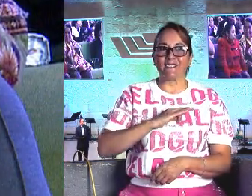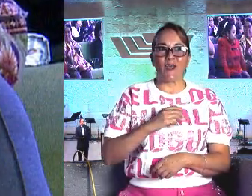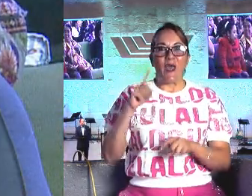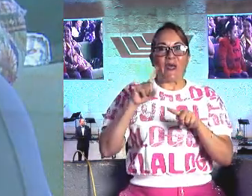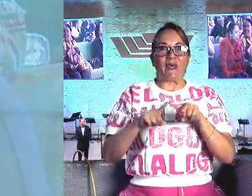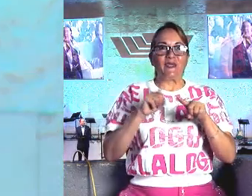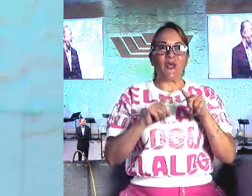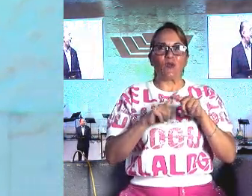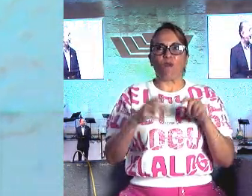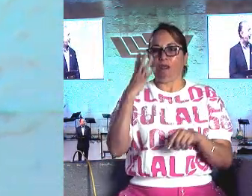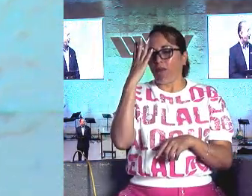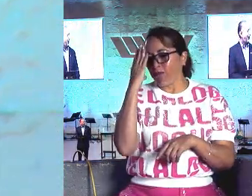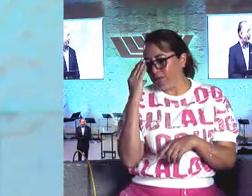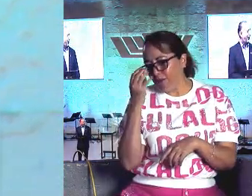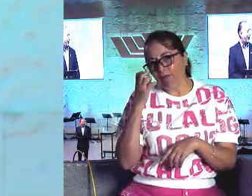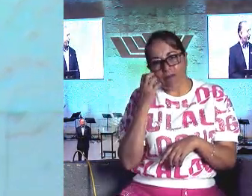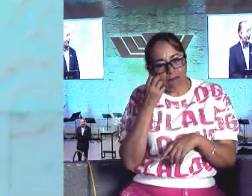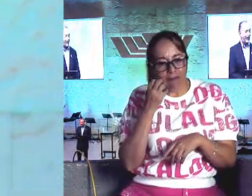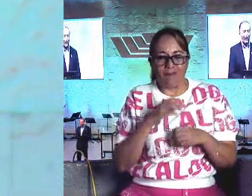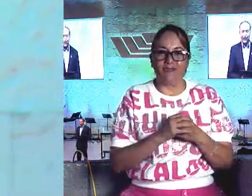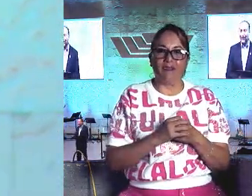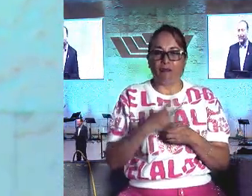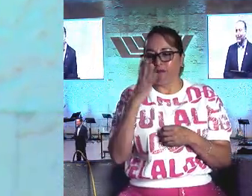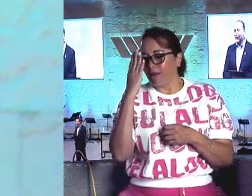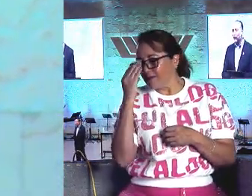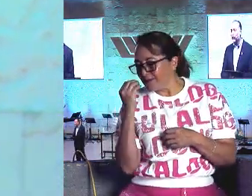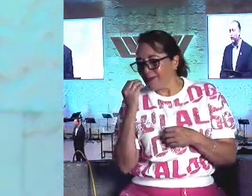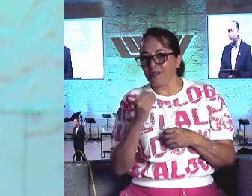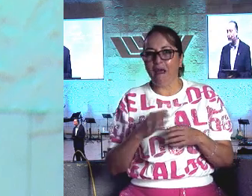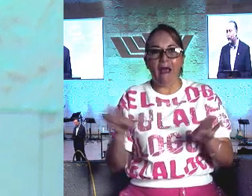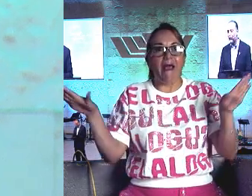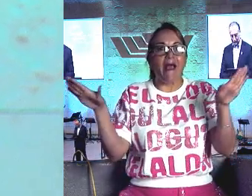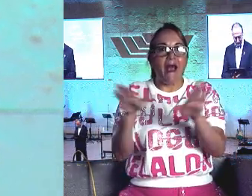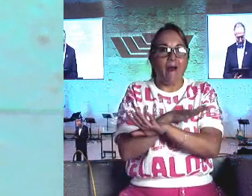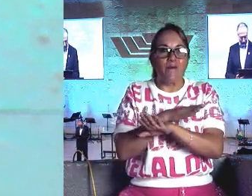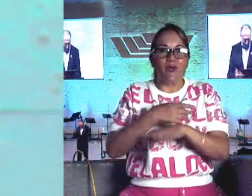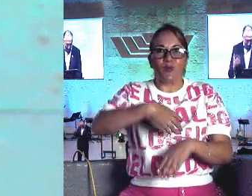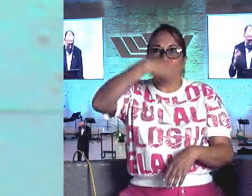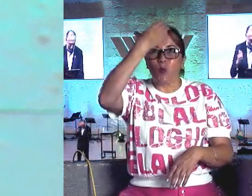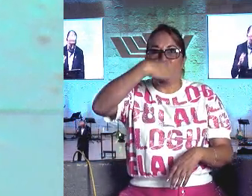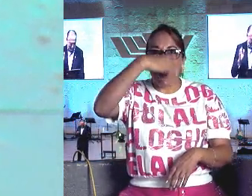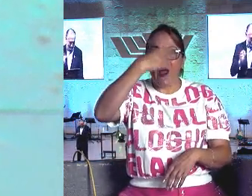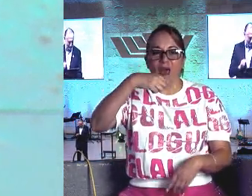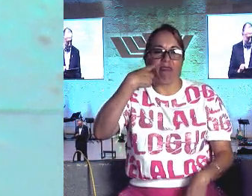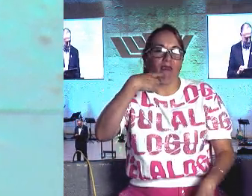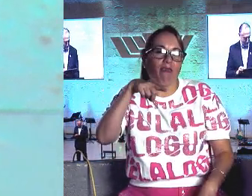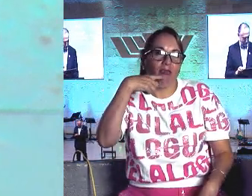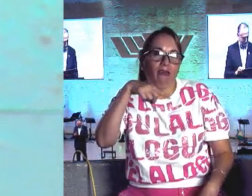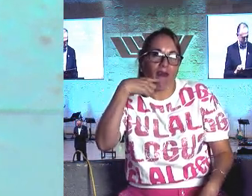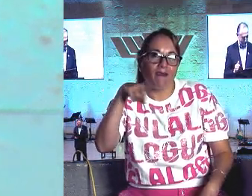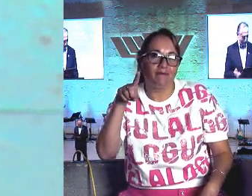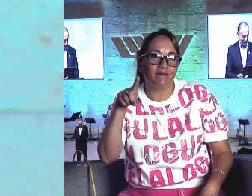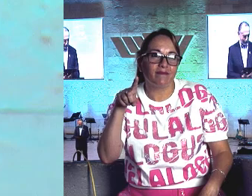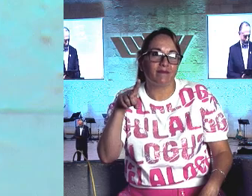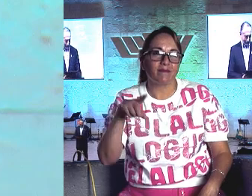amargura, de tristeza, de sufrimiento, de queja.